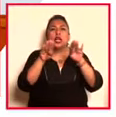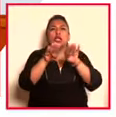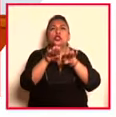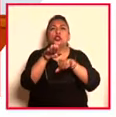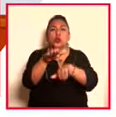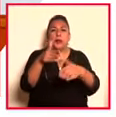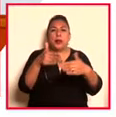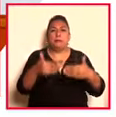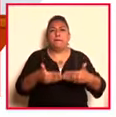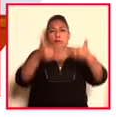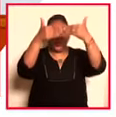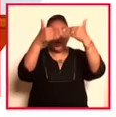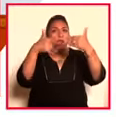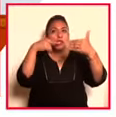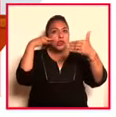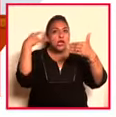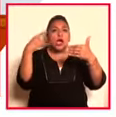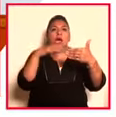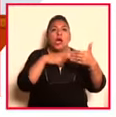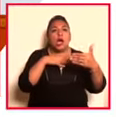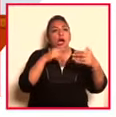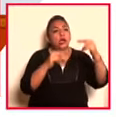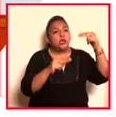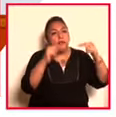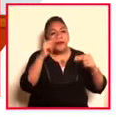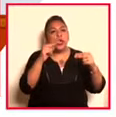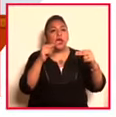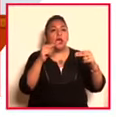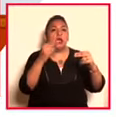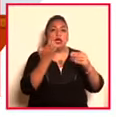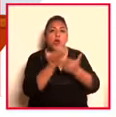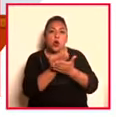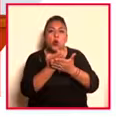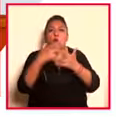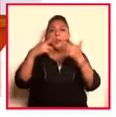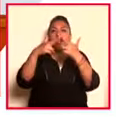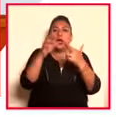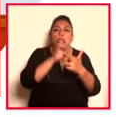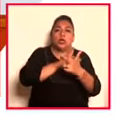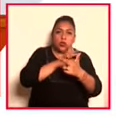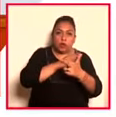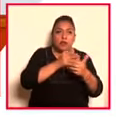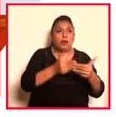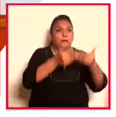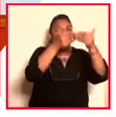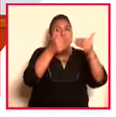construyen a partir del clasismo, la religión, el miedo. Veamos.